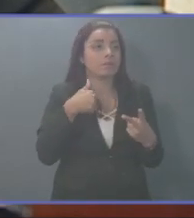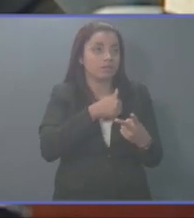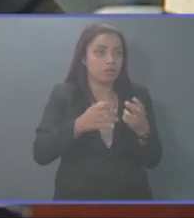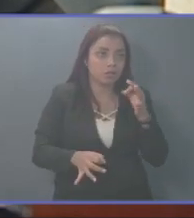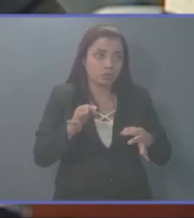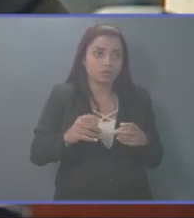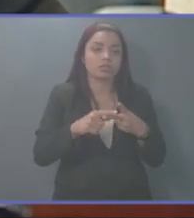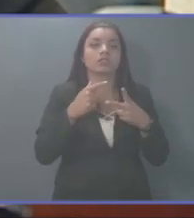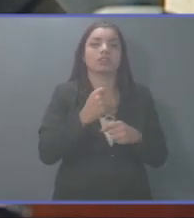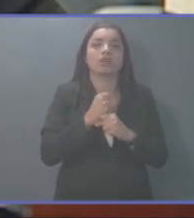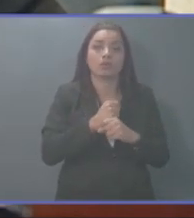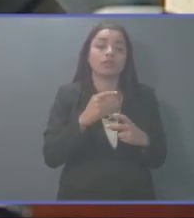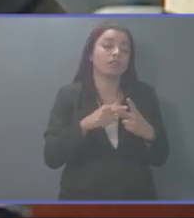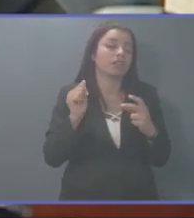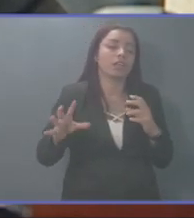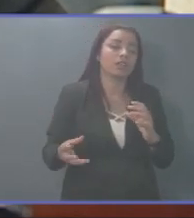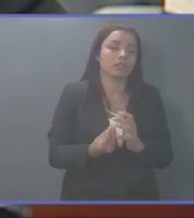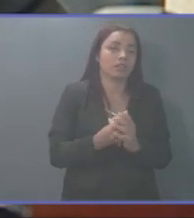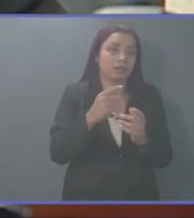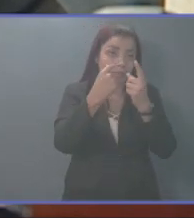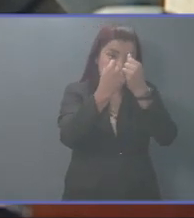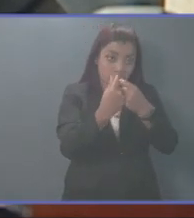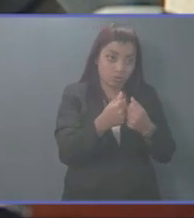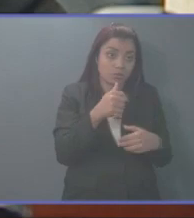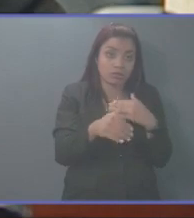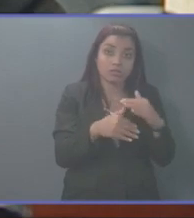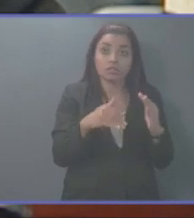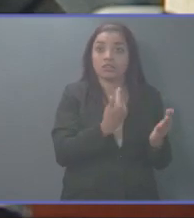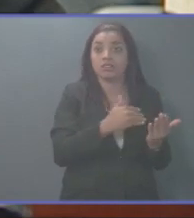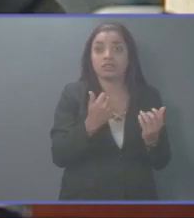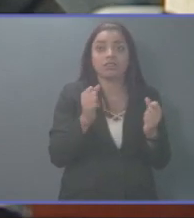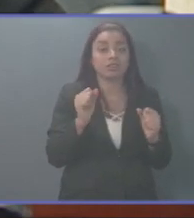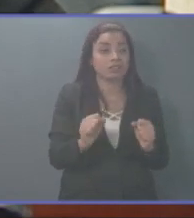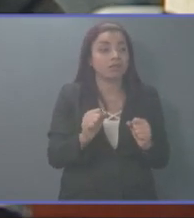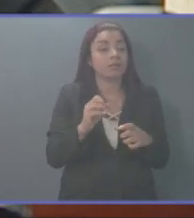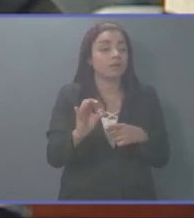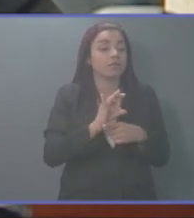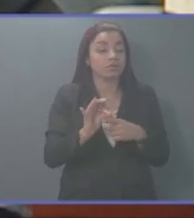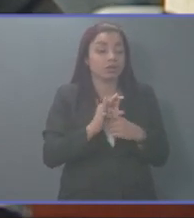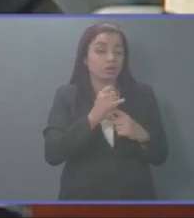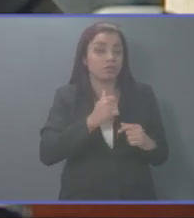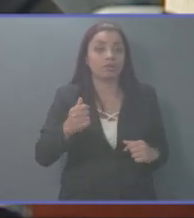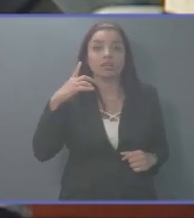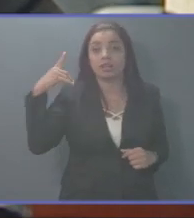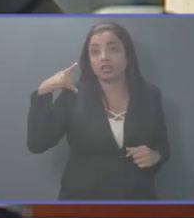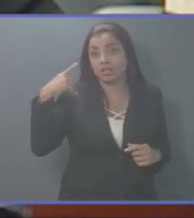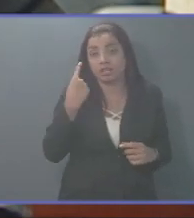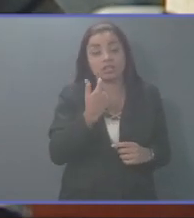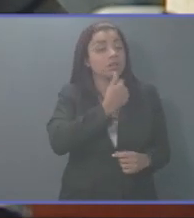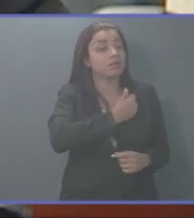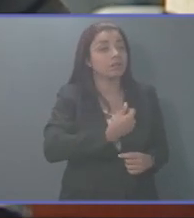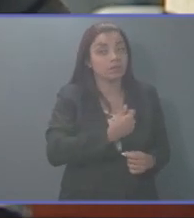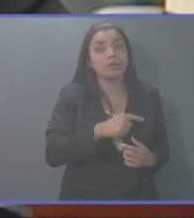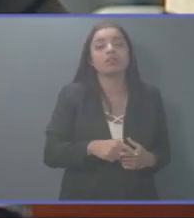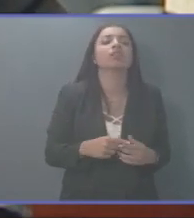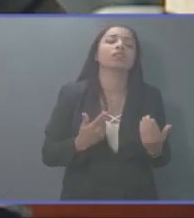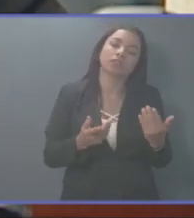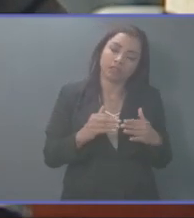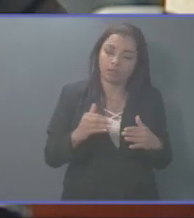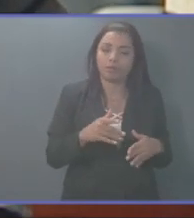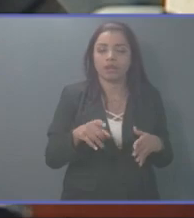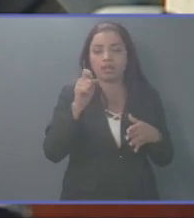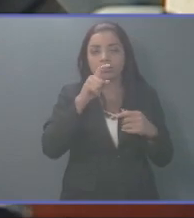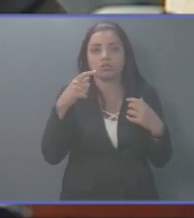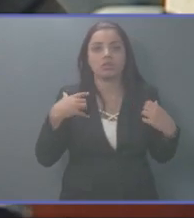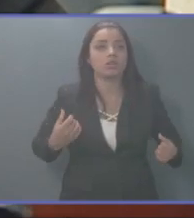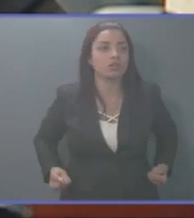Seguridad Pública incorporará en su presupuesto anual los recursos financieros para el funcionamiento de la Dirección Nacional de Víctimas de Inmigración Forzada. Además, las instituciones del